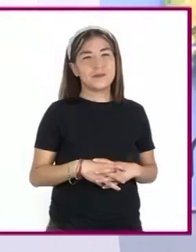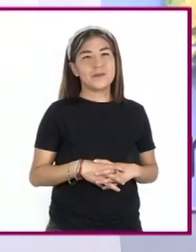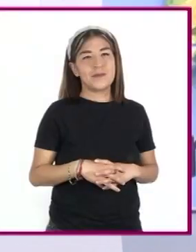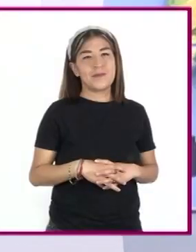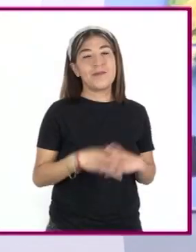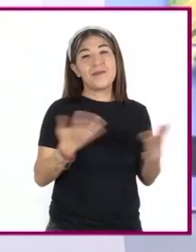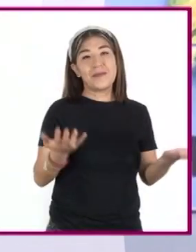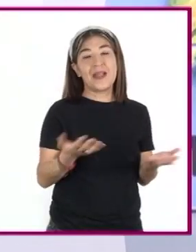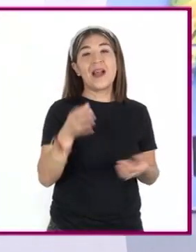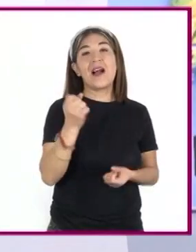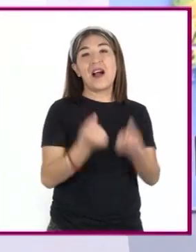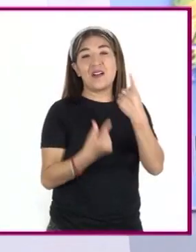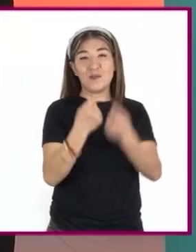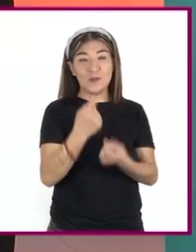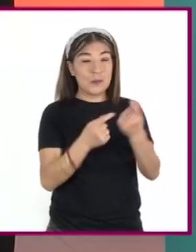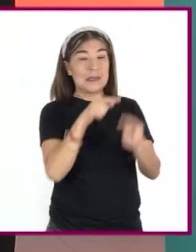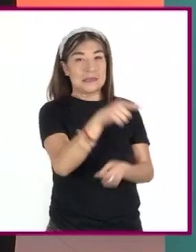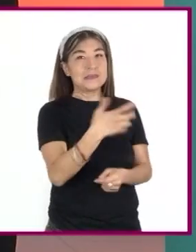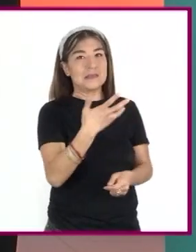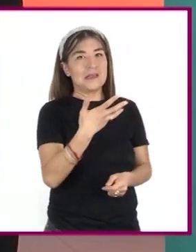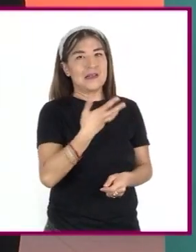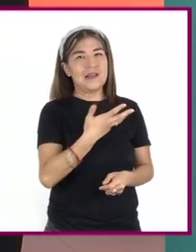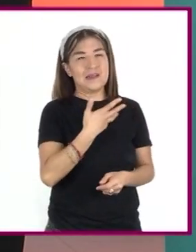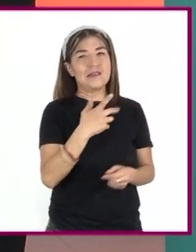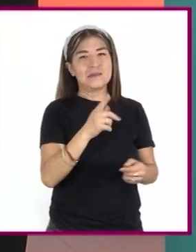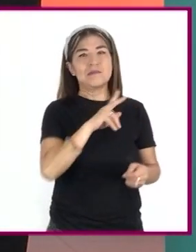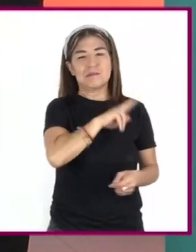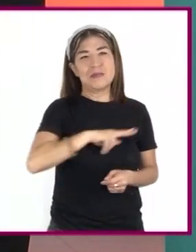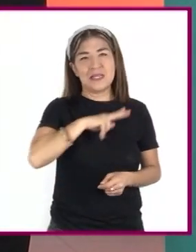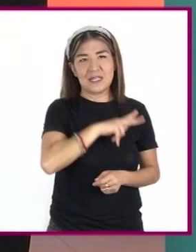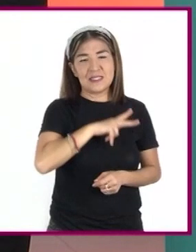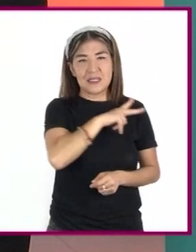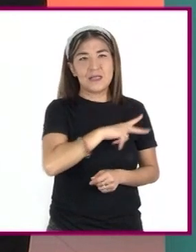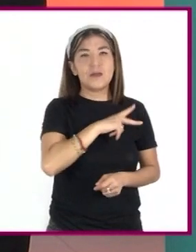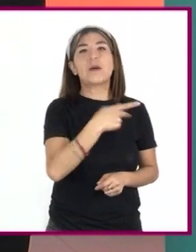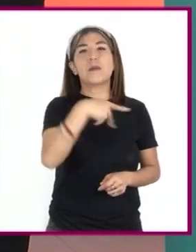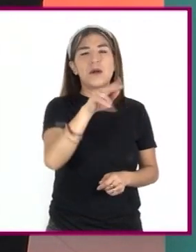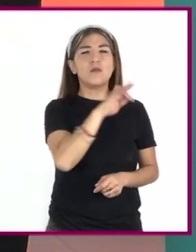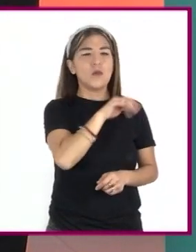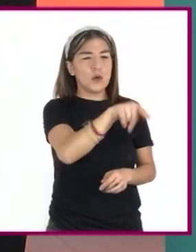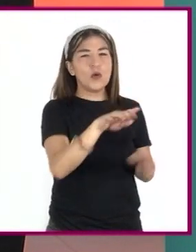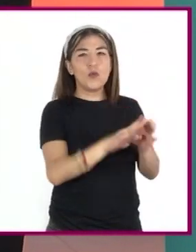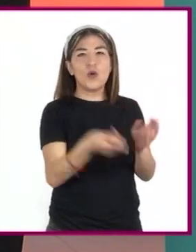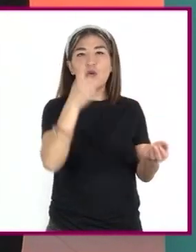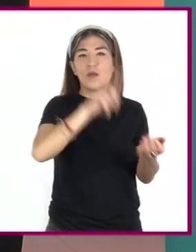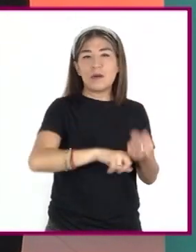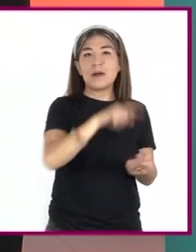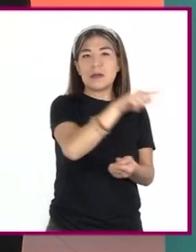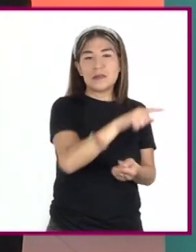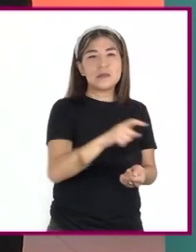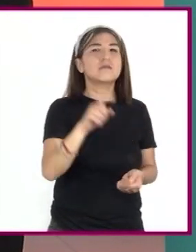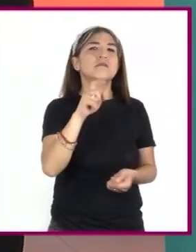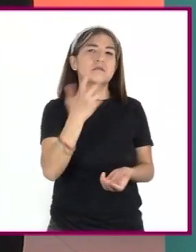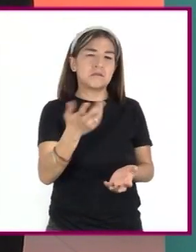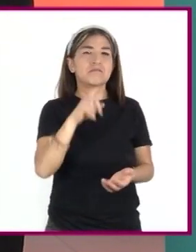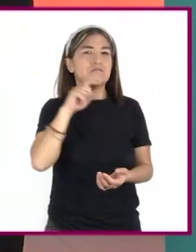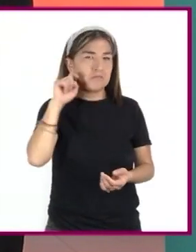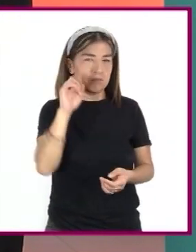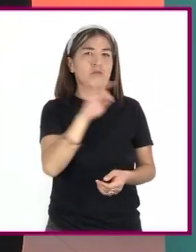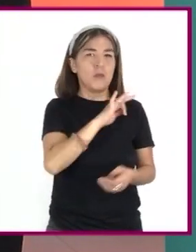Aunque algunos son venenosos, forman esporas que pueden ser sexuales o